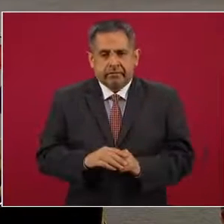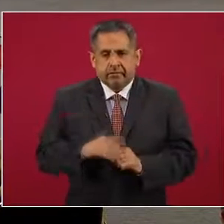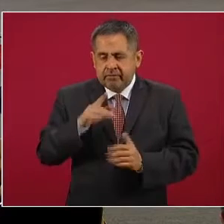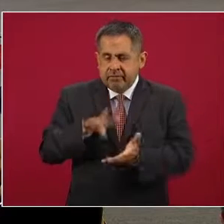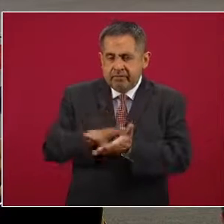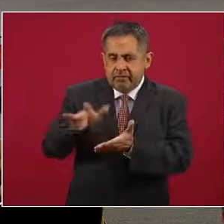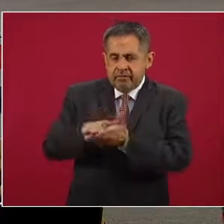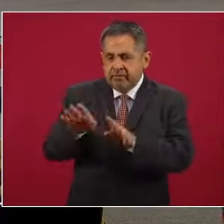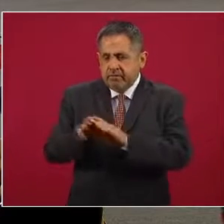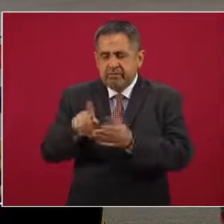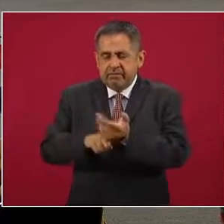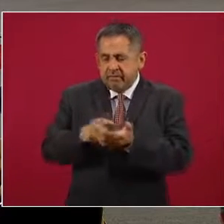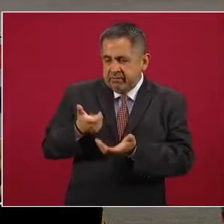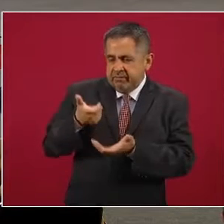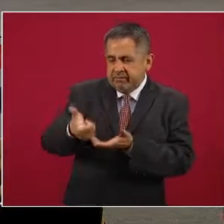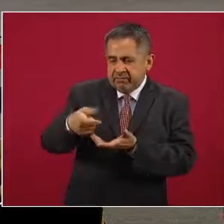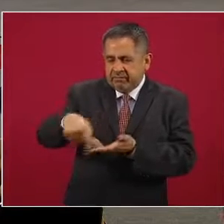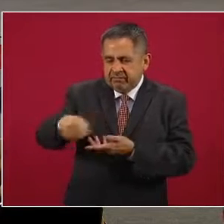estimulando la economía,